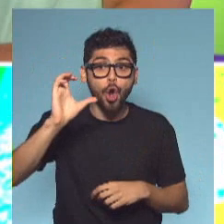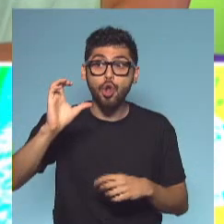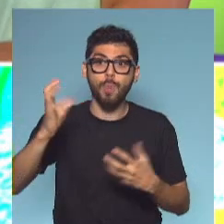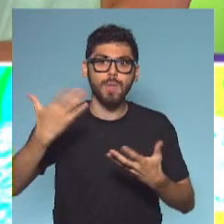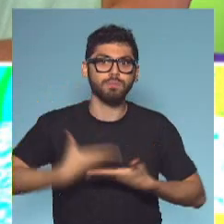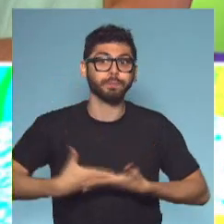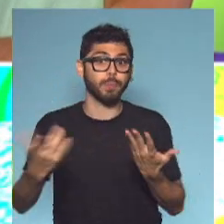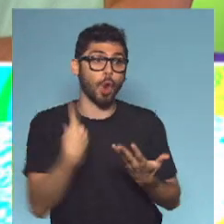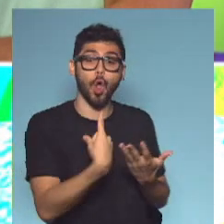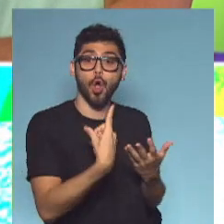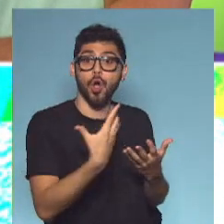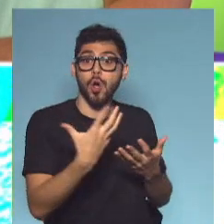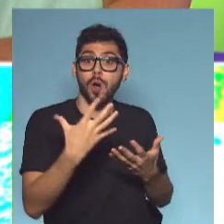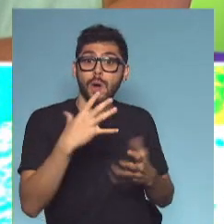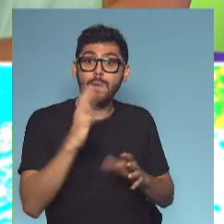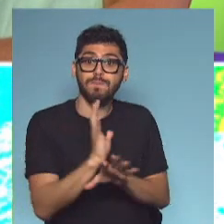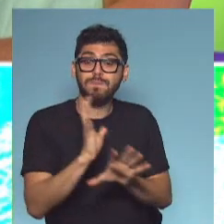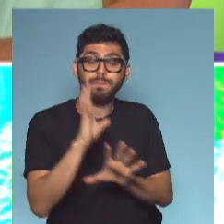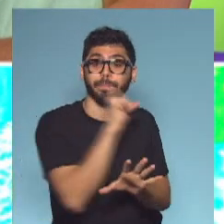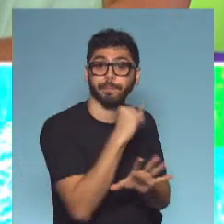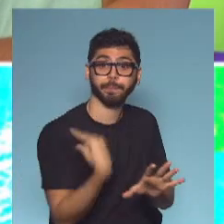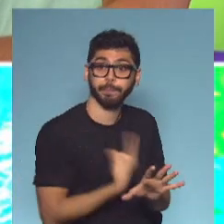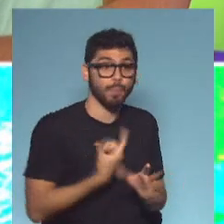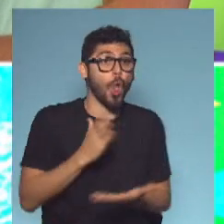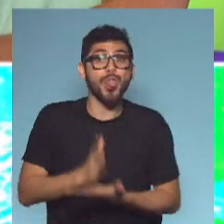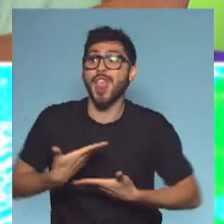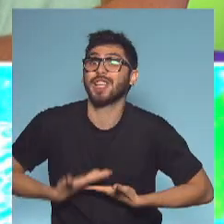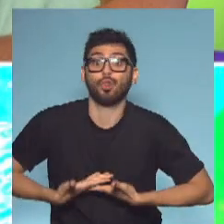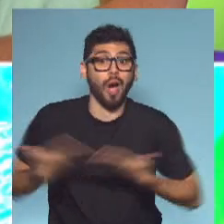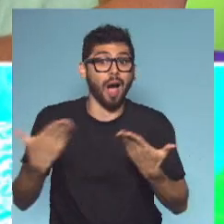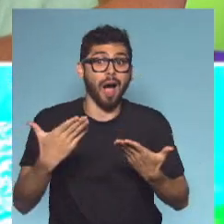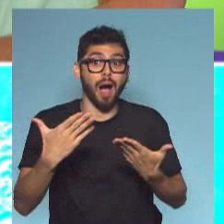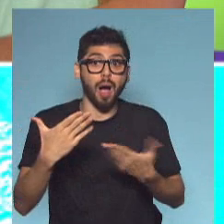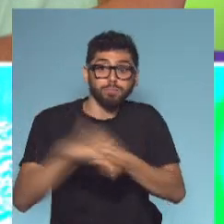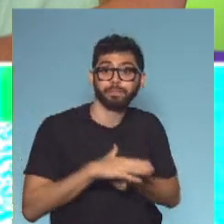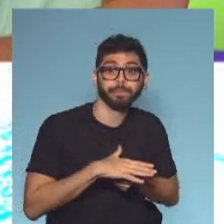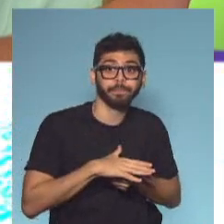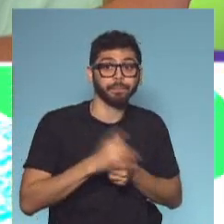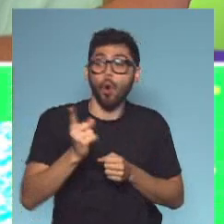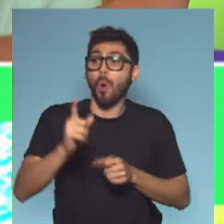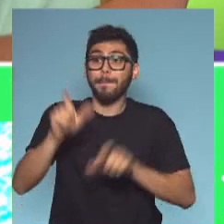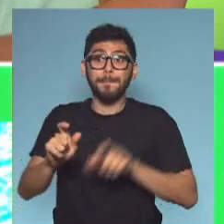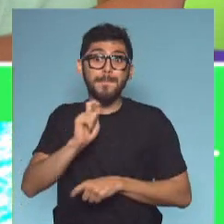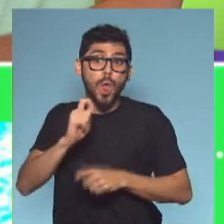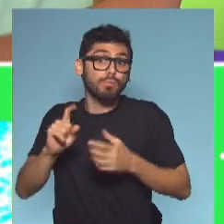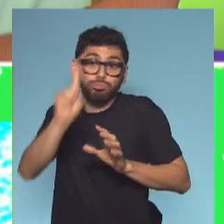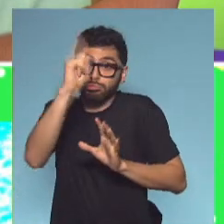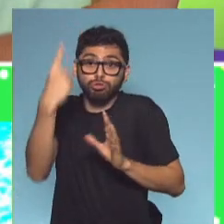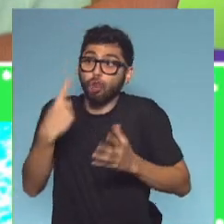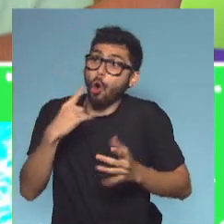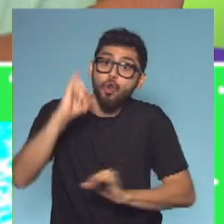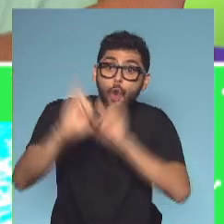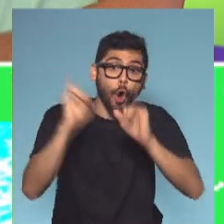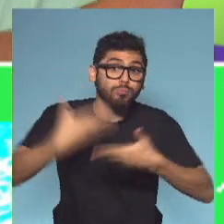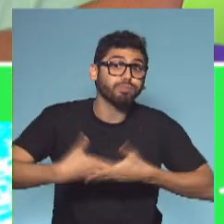están censurando y nos están quitando el derecho que tenemos a expresarnos, y también a la gente que está haciendo prensa independiente para que esto salga afuera,